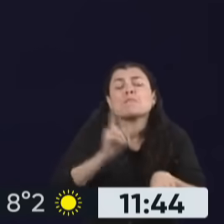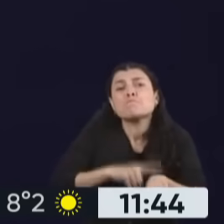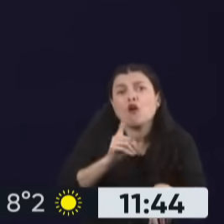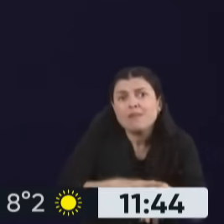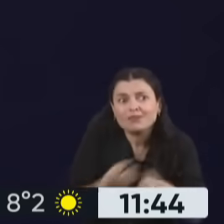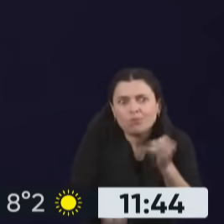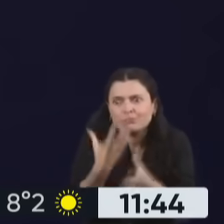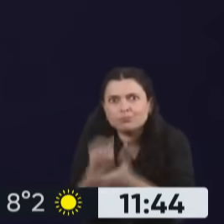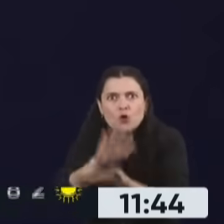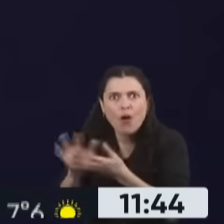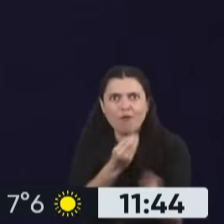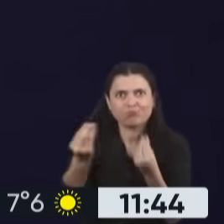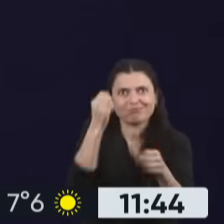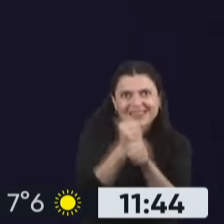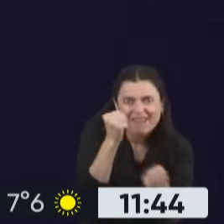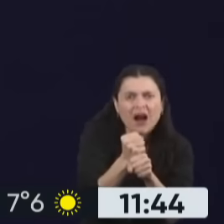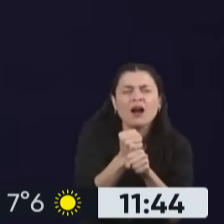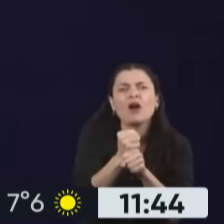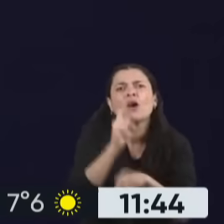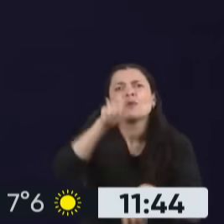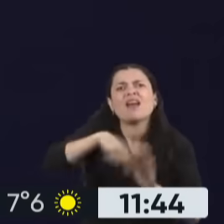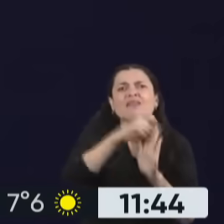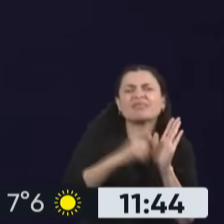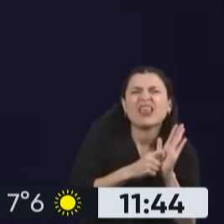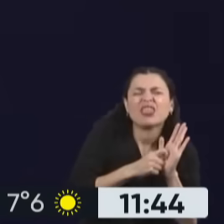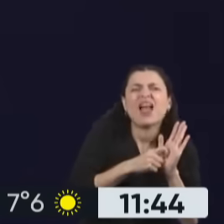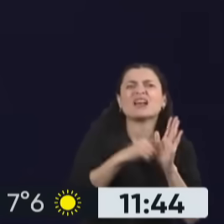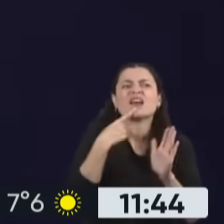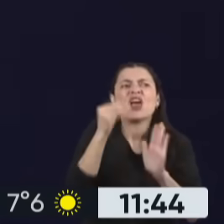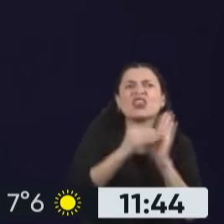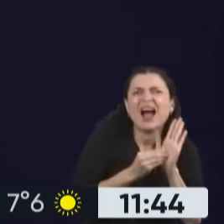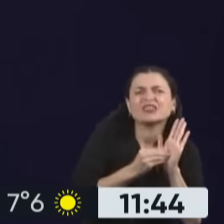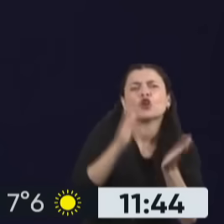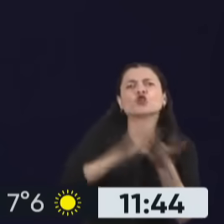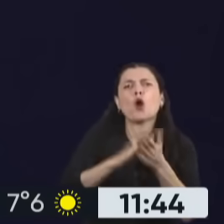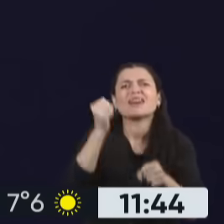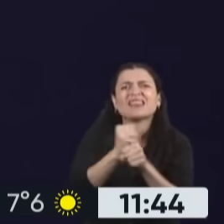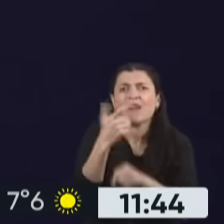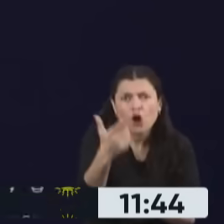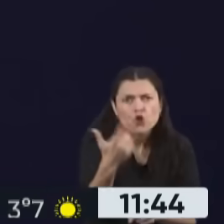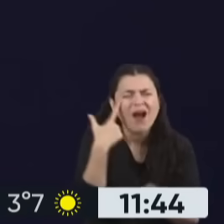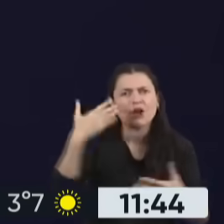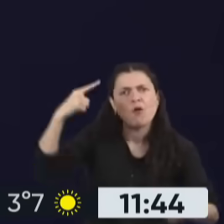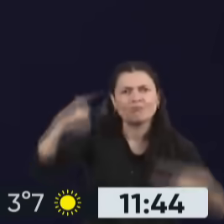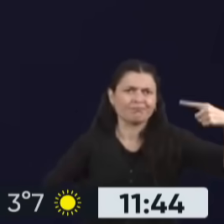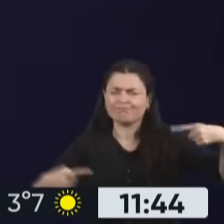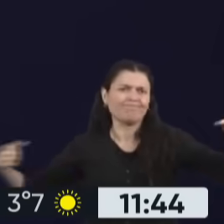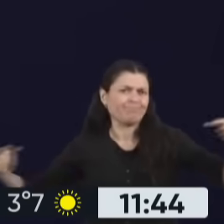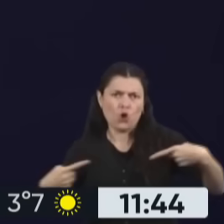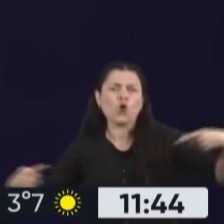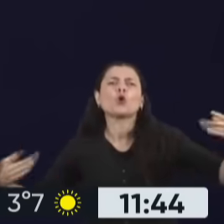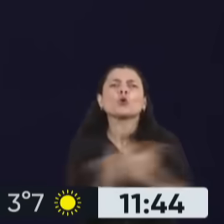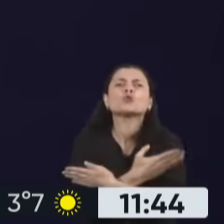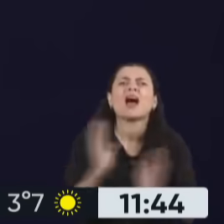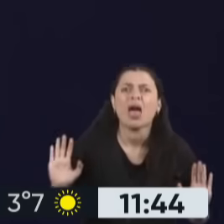no se ve reflejada en el índice de desocupados. ¿Por qué? Porque como te sube la tasa de participación del mercado laboral, lo que